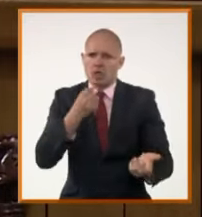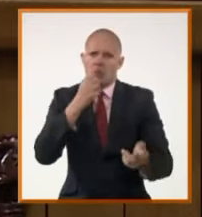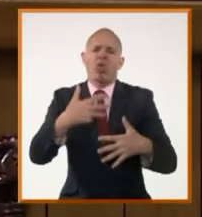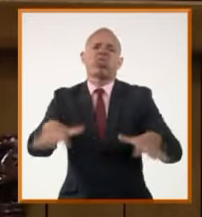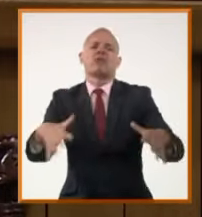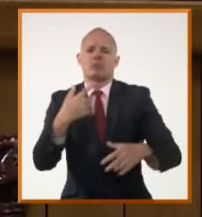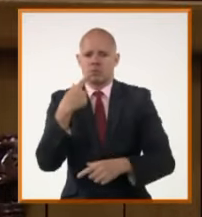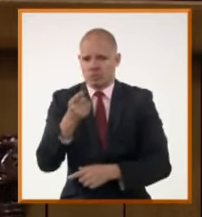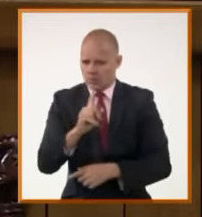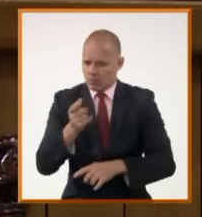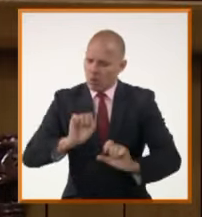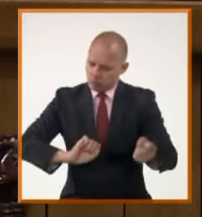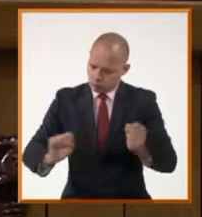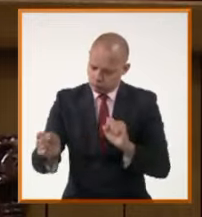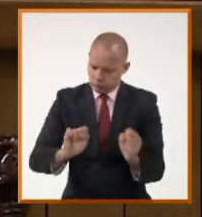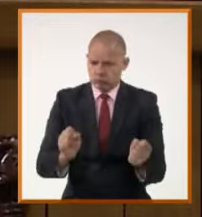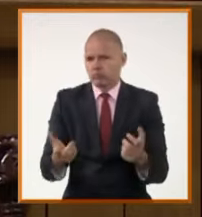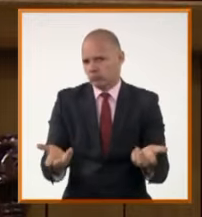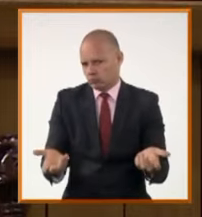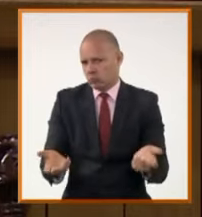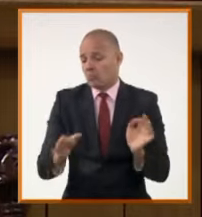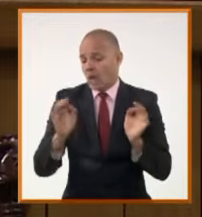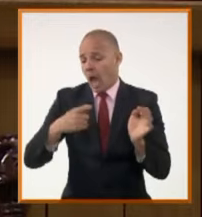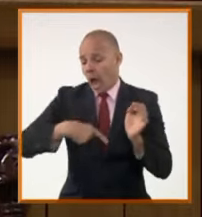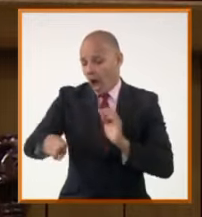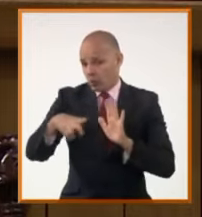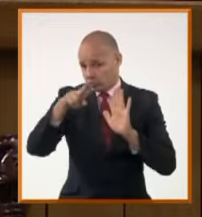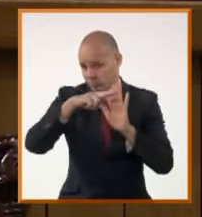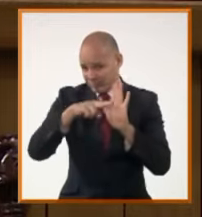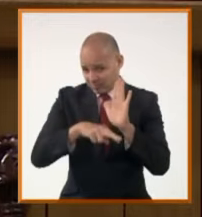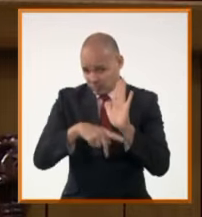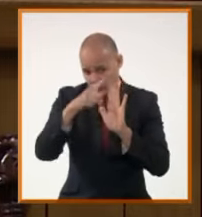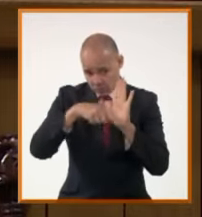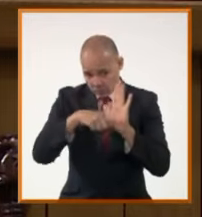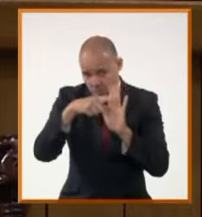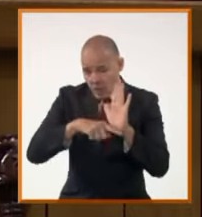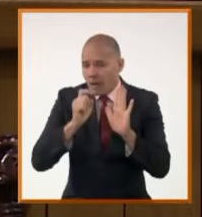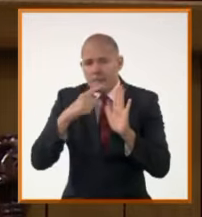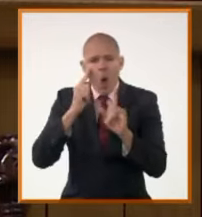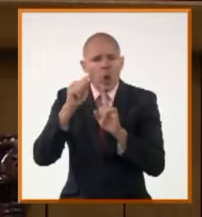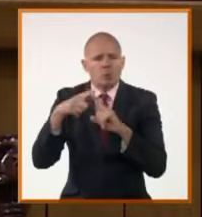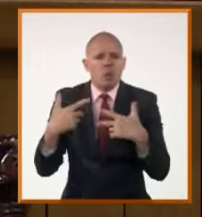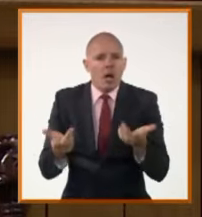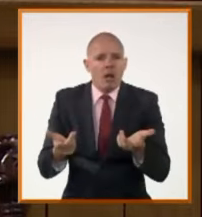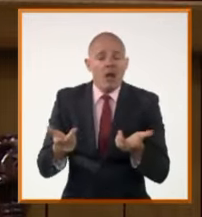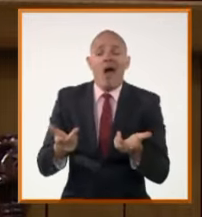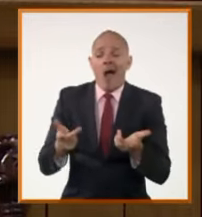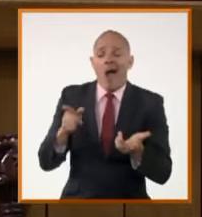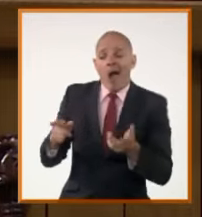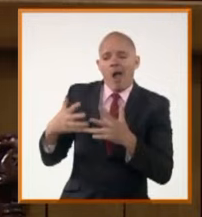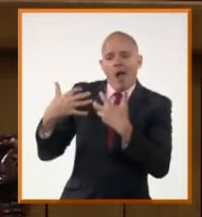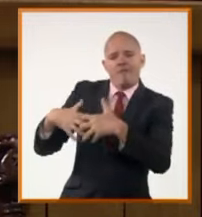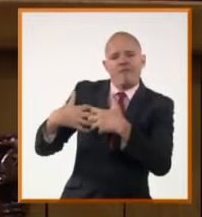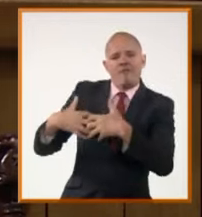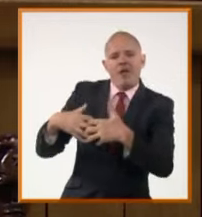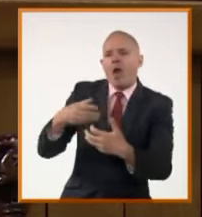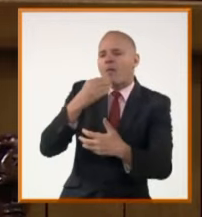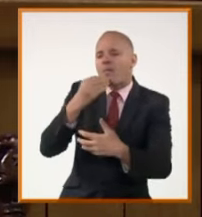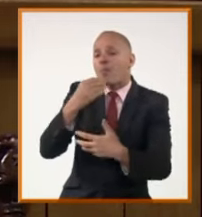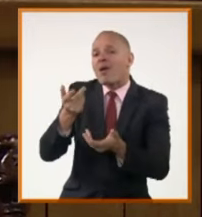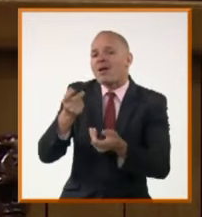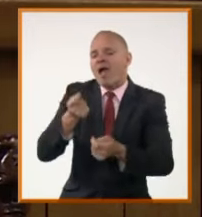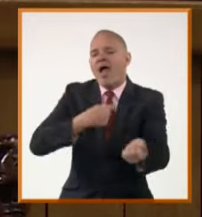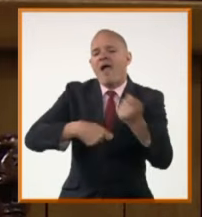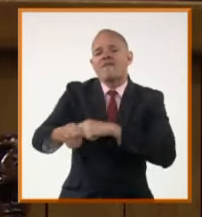de esas normas van dirigidas también a lograr que esas producciones vayan a precios justos a la población.